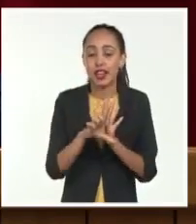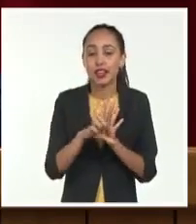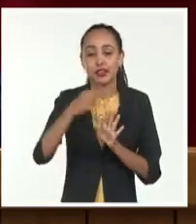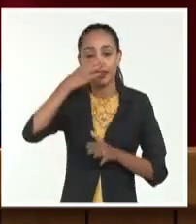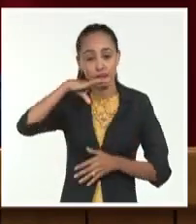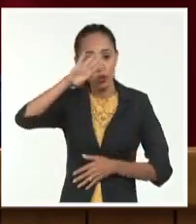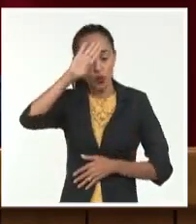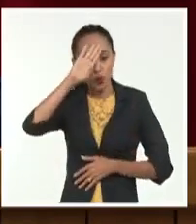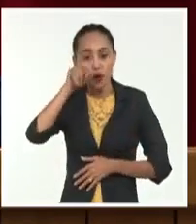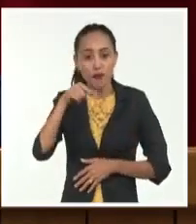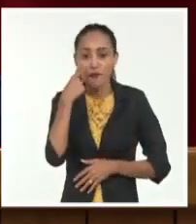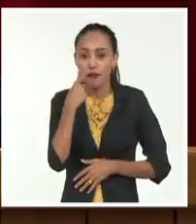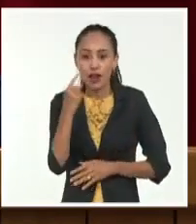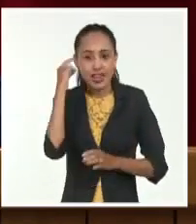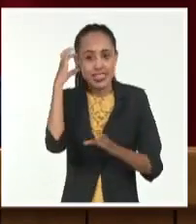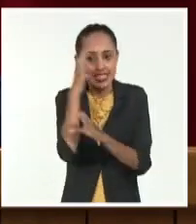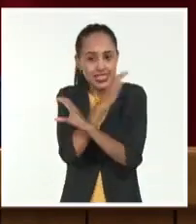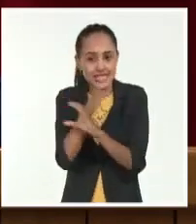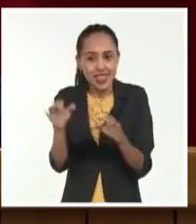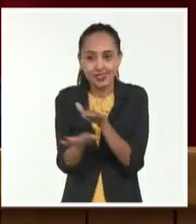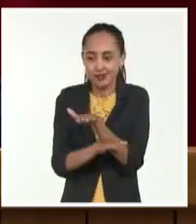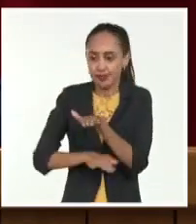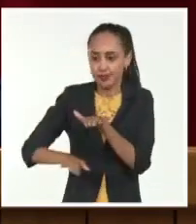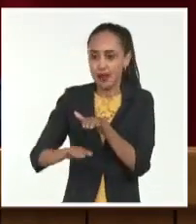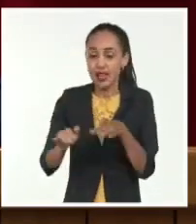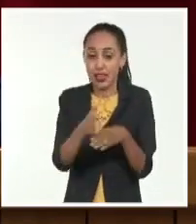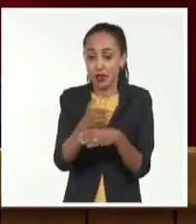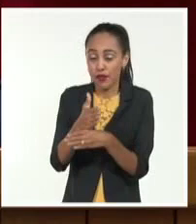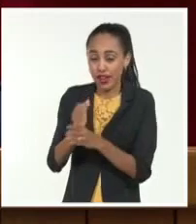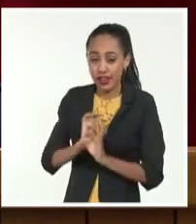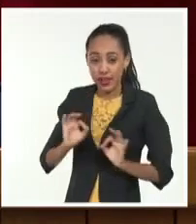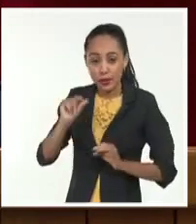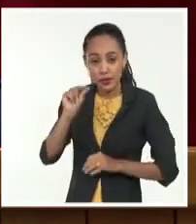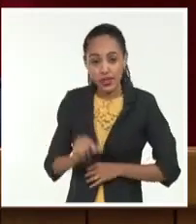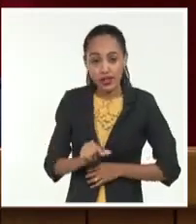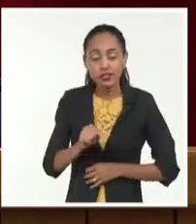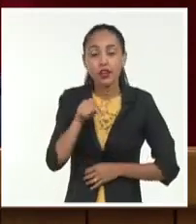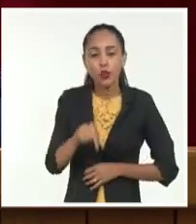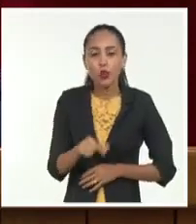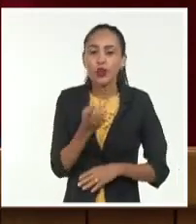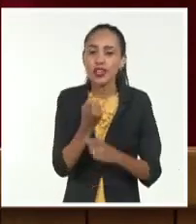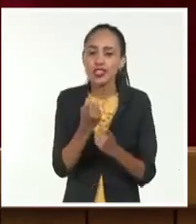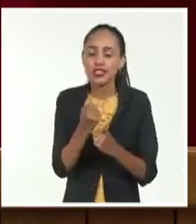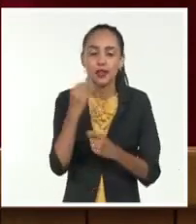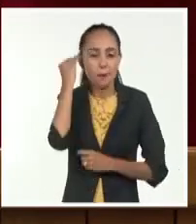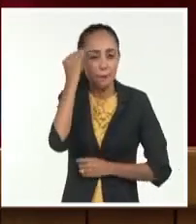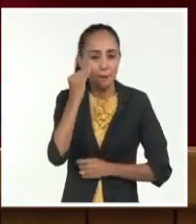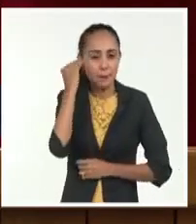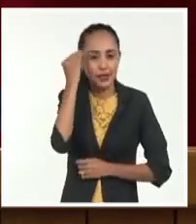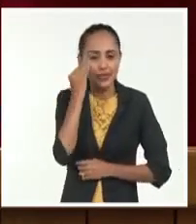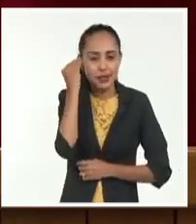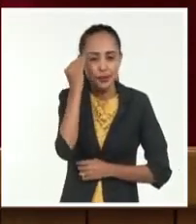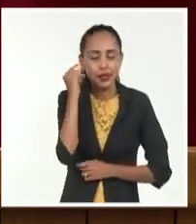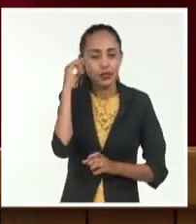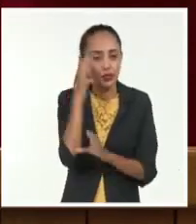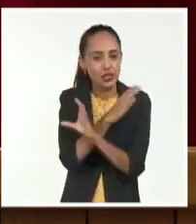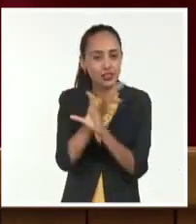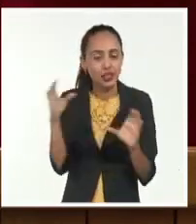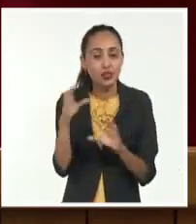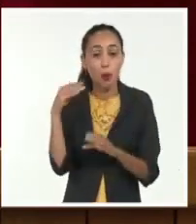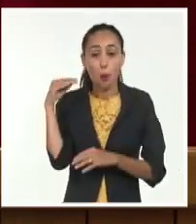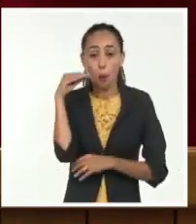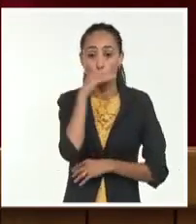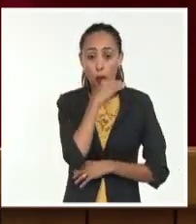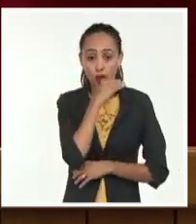enfoque científico, multidisciplinario y holístico, como lo exige hoy el pensamiento científico moderno